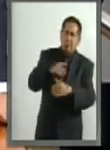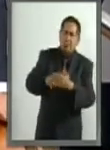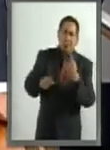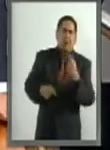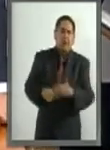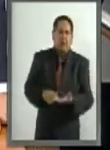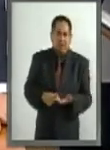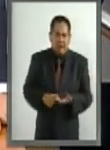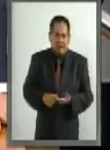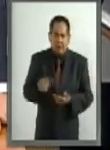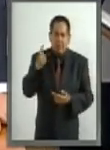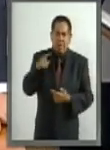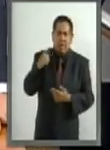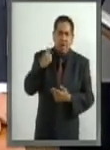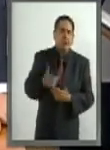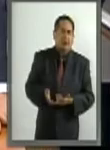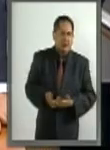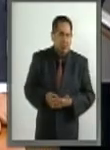¿Para qué?